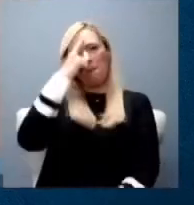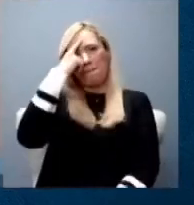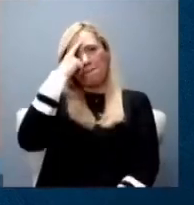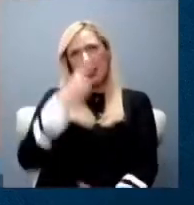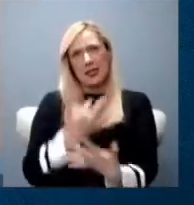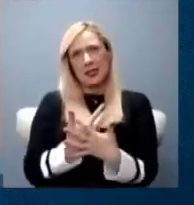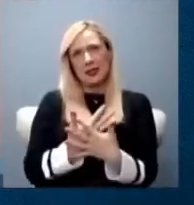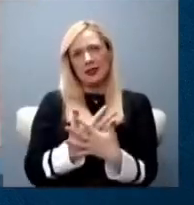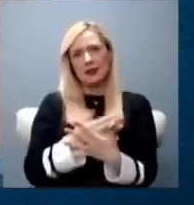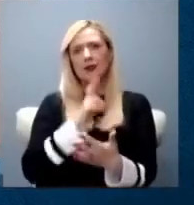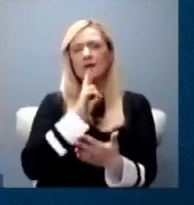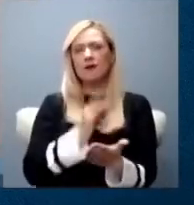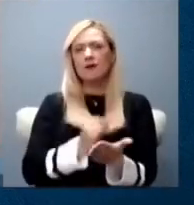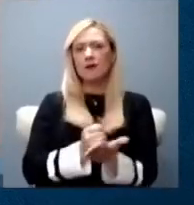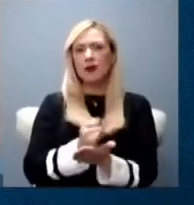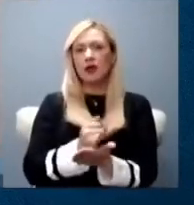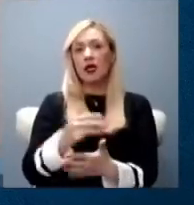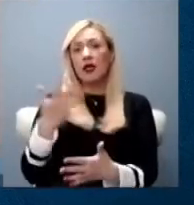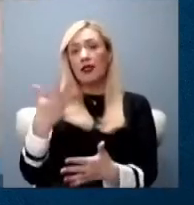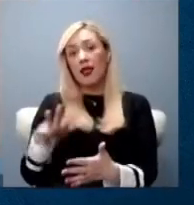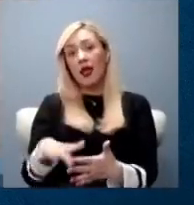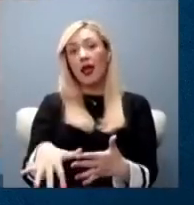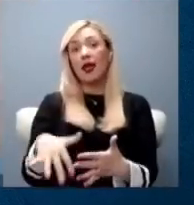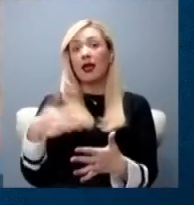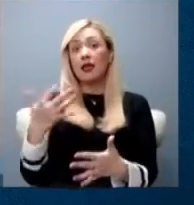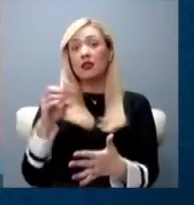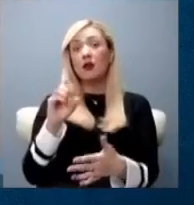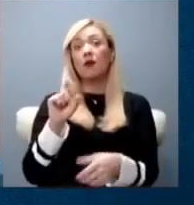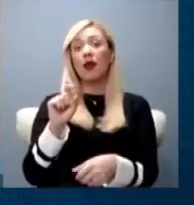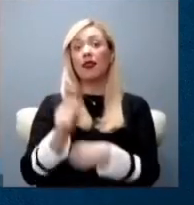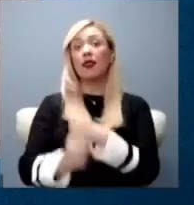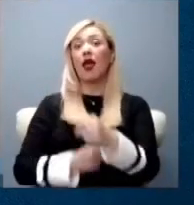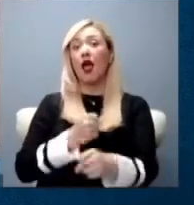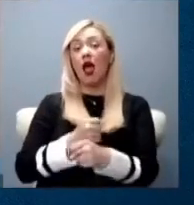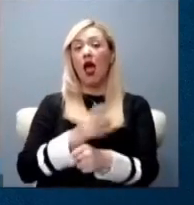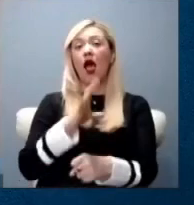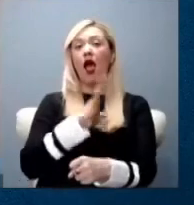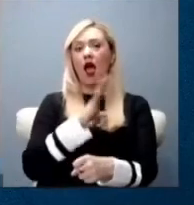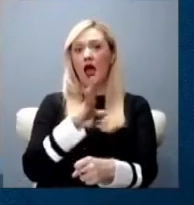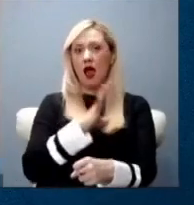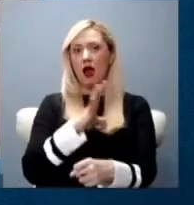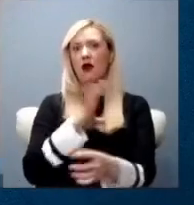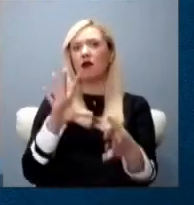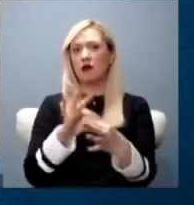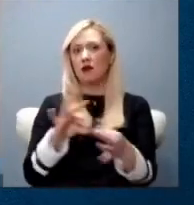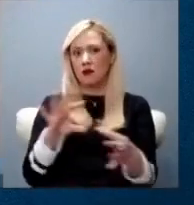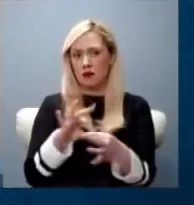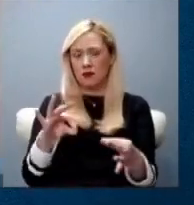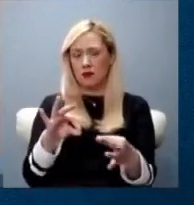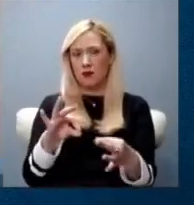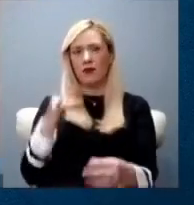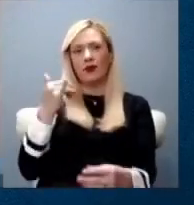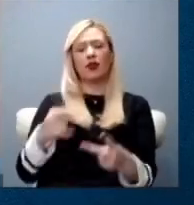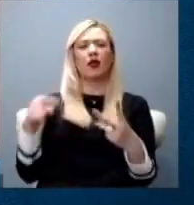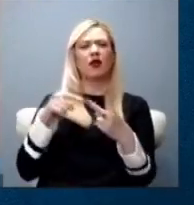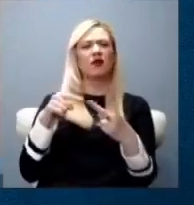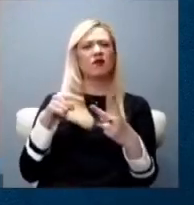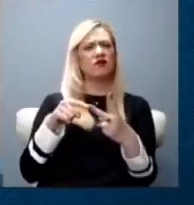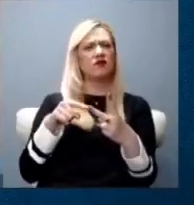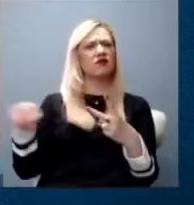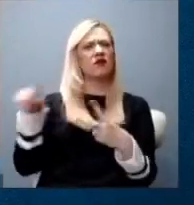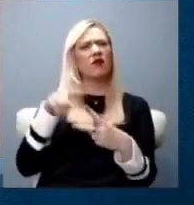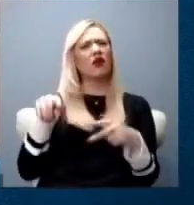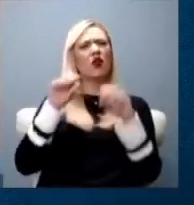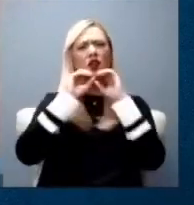veces tardando 10, 15, 20 años, porque hay un tema que hablaremos más adelante. Y en segundo lugar, las organizaciones de